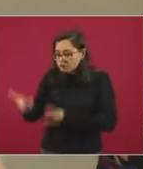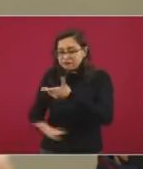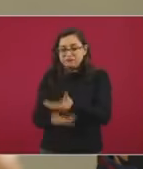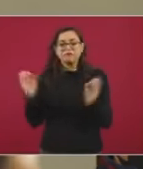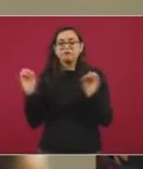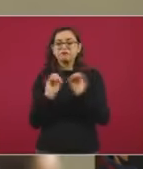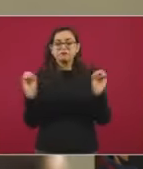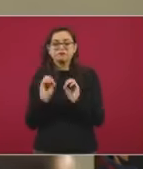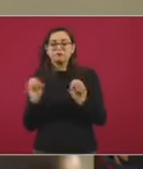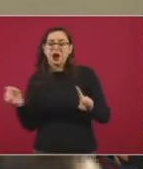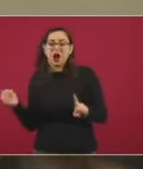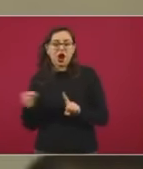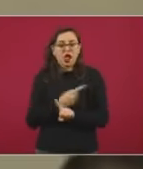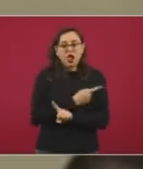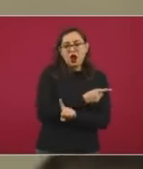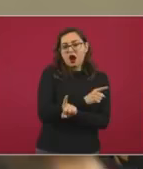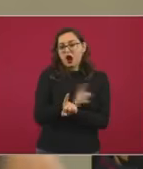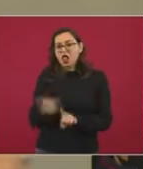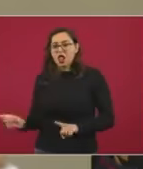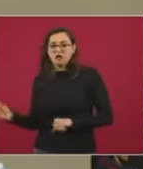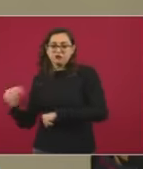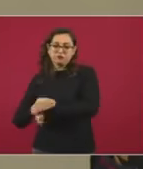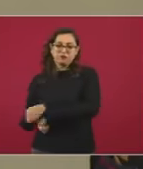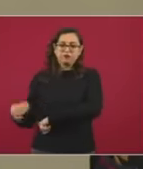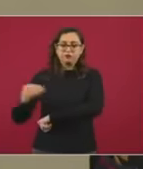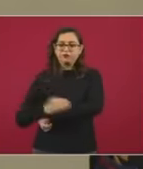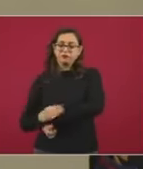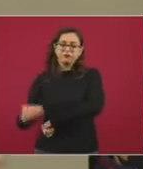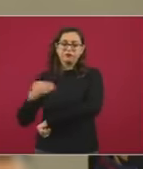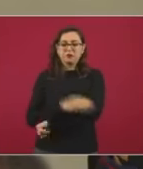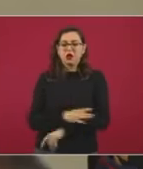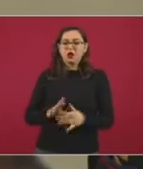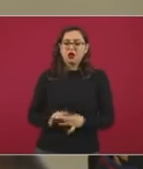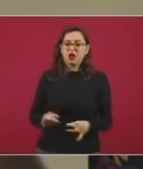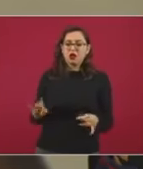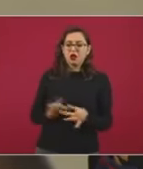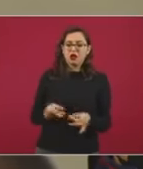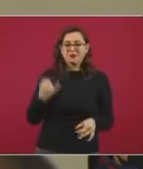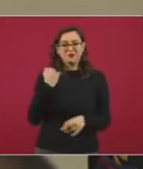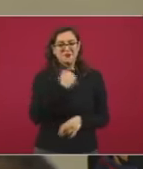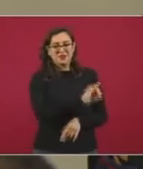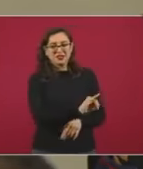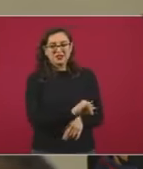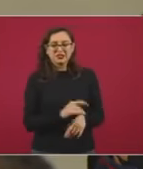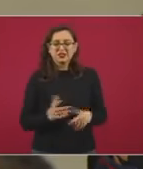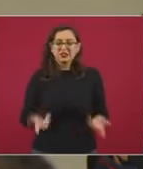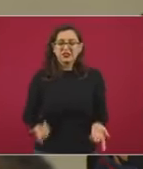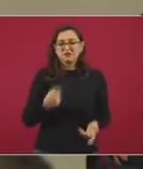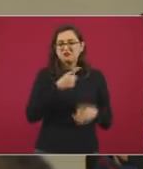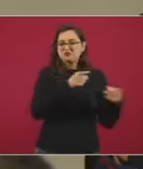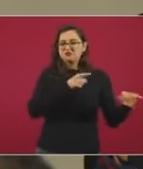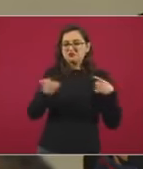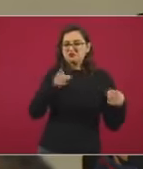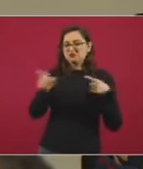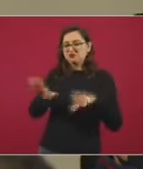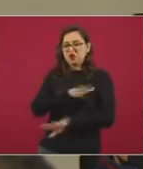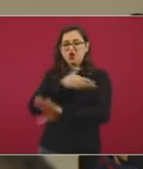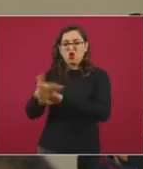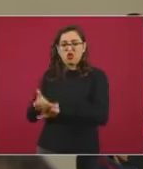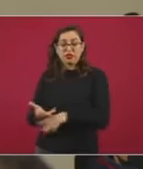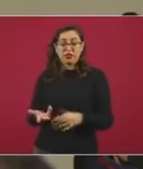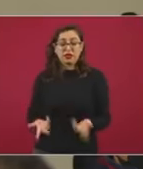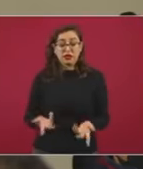solo esquivaron respuestas, poner pretextos y dieron justificaciones absurdas que más bien parecía intentar ofender el intelecto.